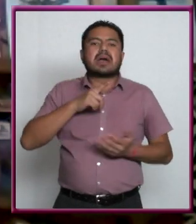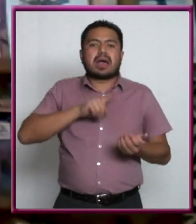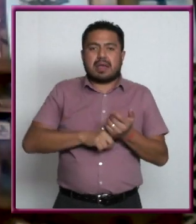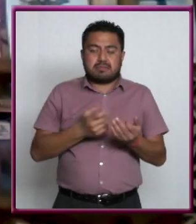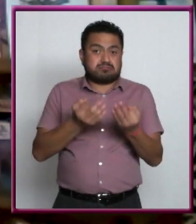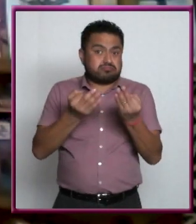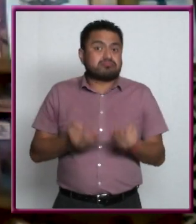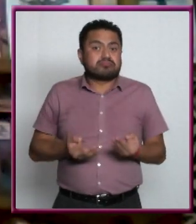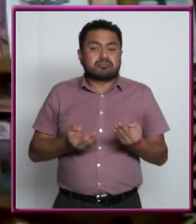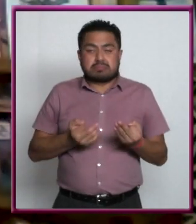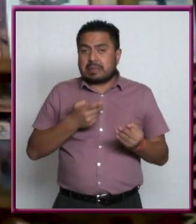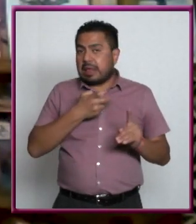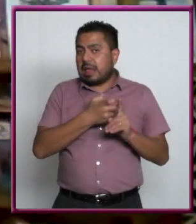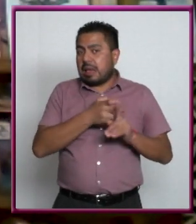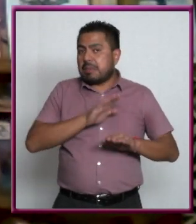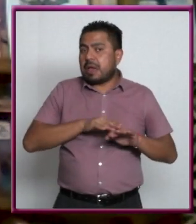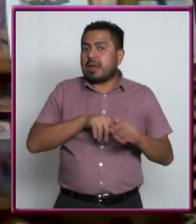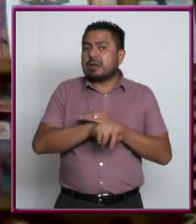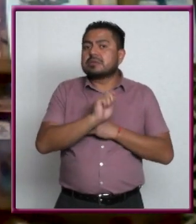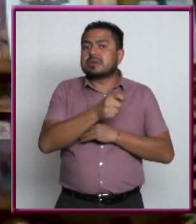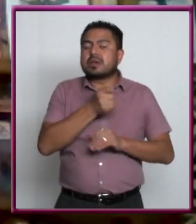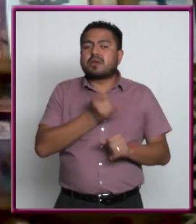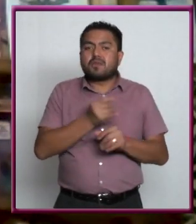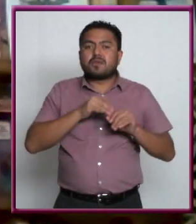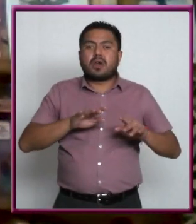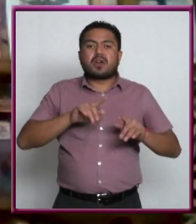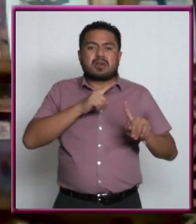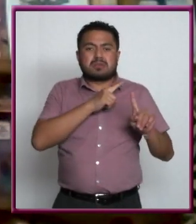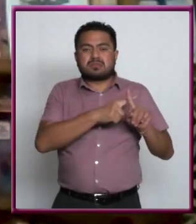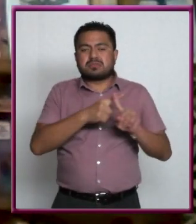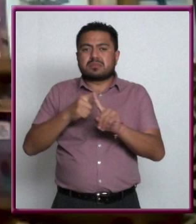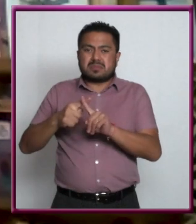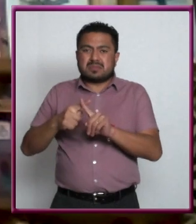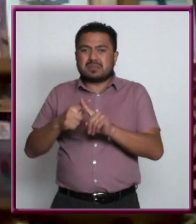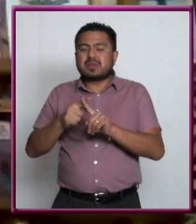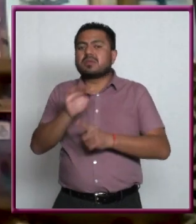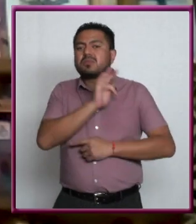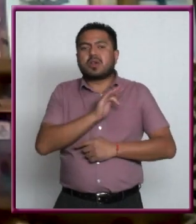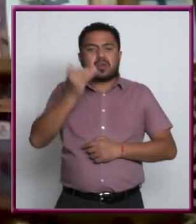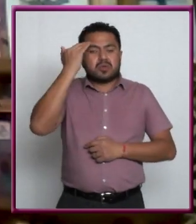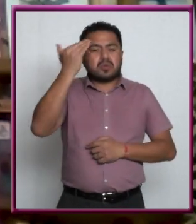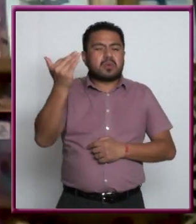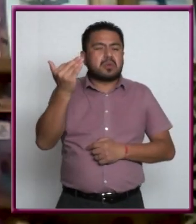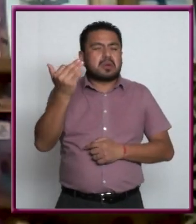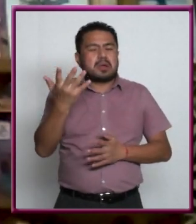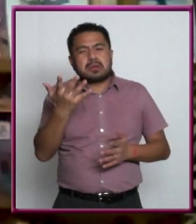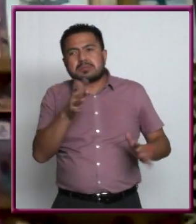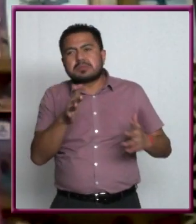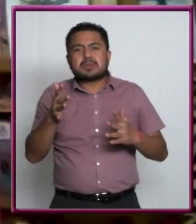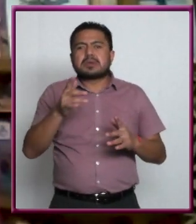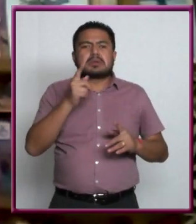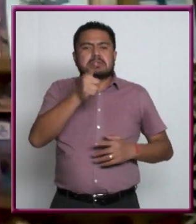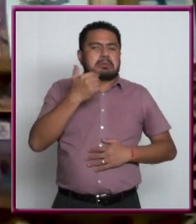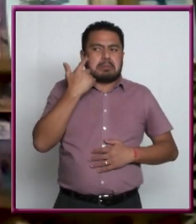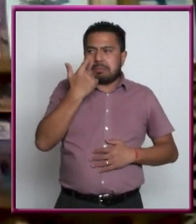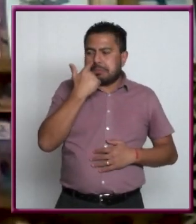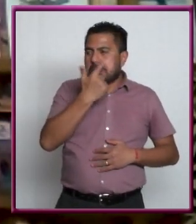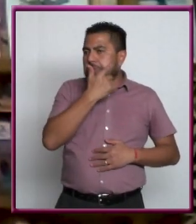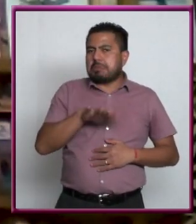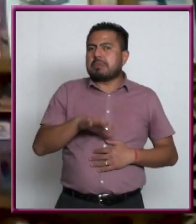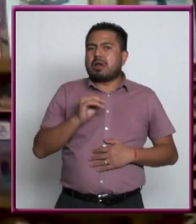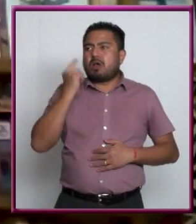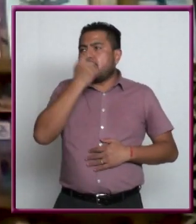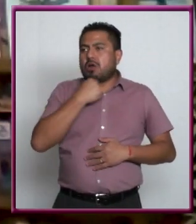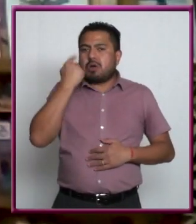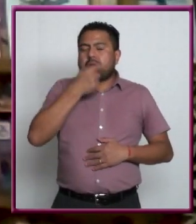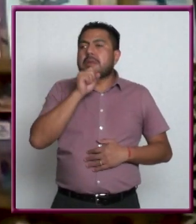y el placer, que en realidad, fuera, más allá de los contenidos pornográficos, puede durar lo que